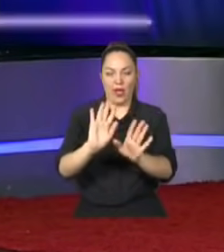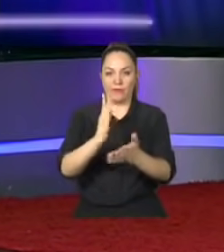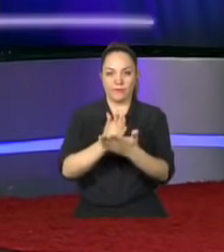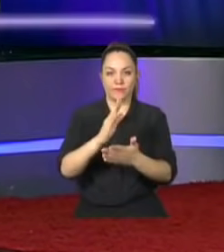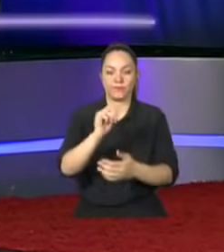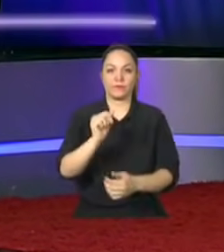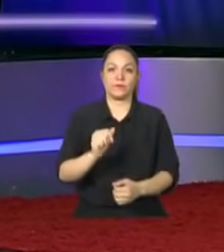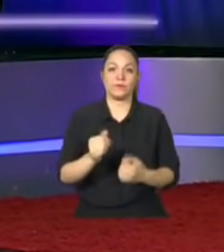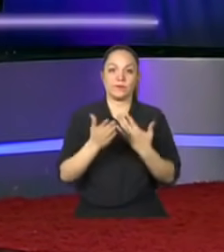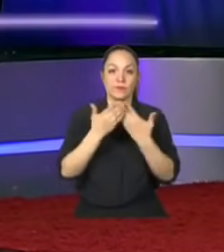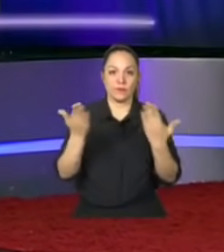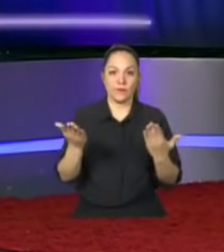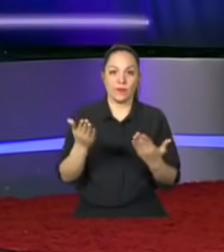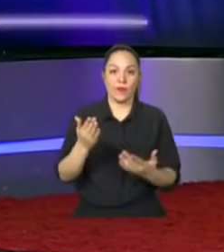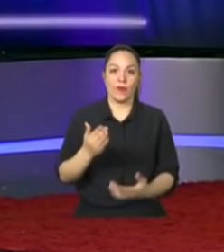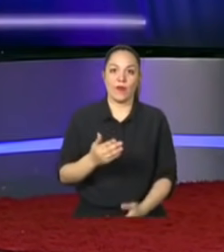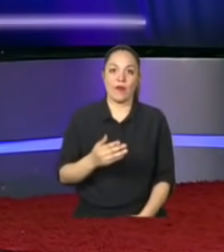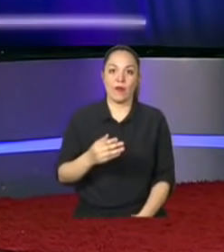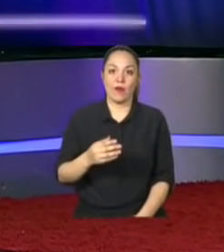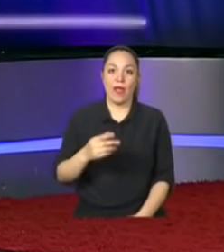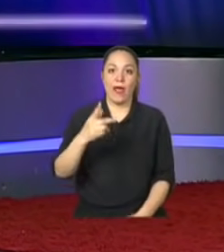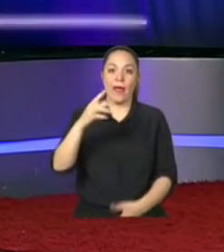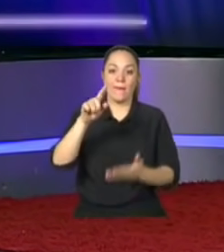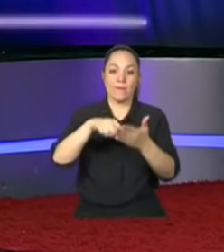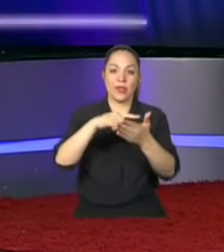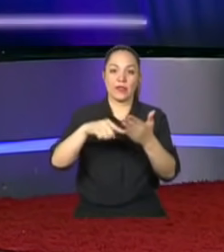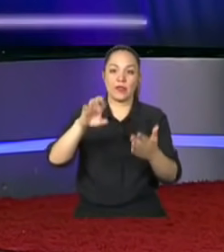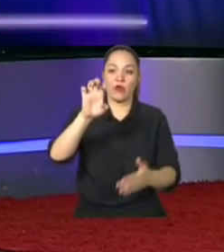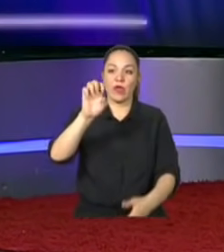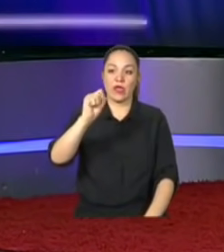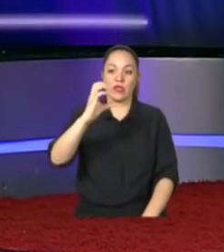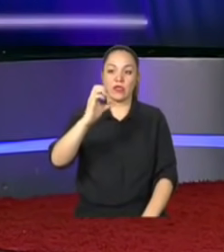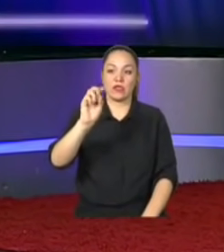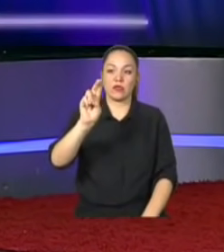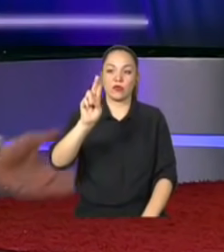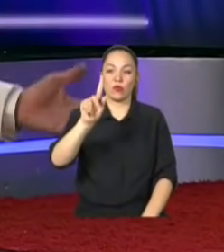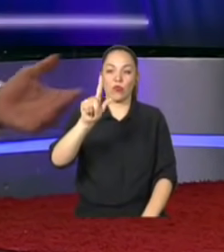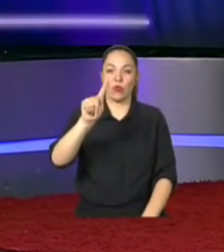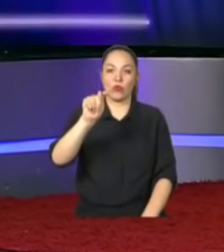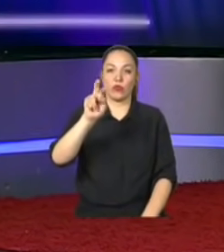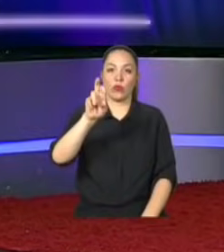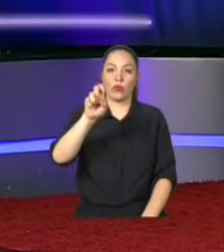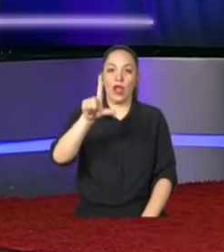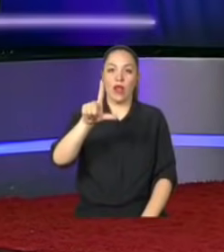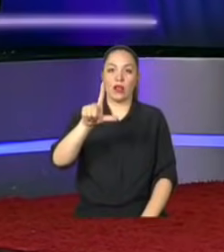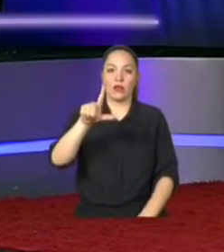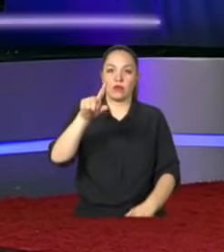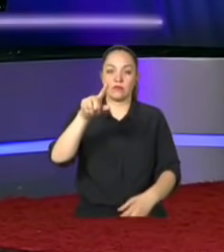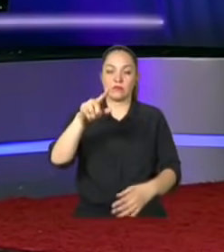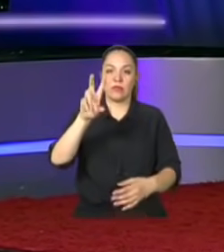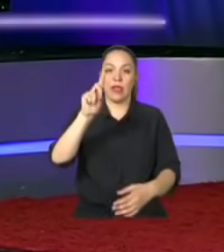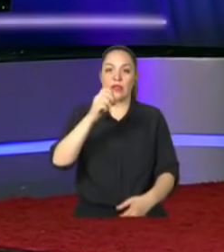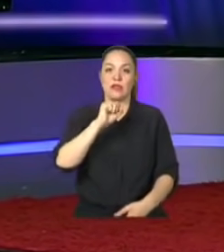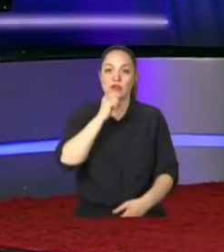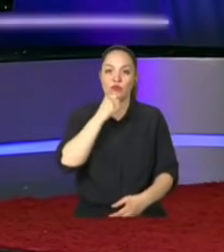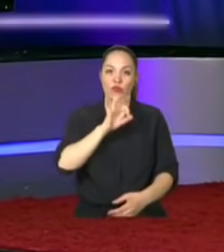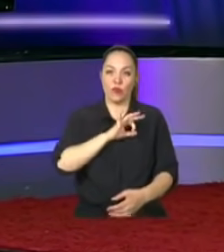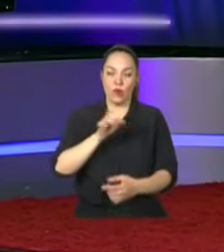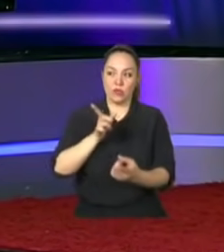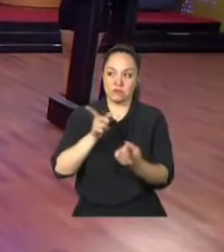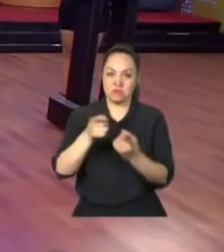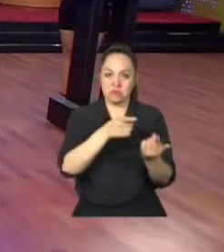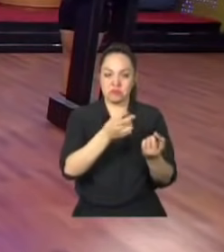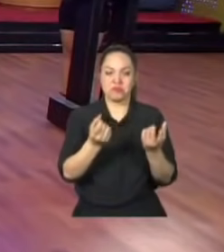Ahora voy con el partido escultural. 30 segundos si quieres señalar a alguno de sus compañeros. Estamos en el tiempo libre.